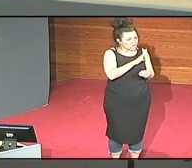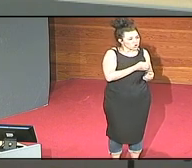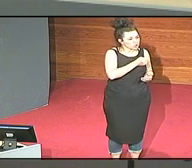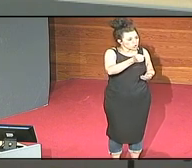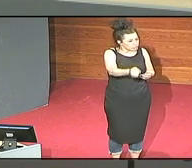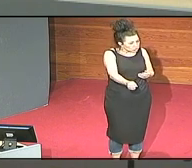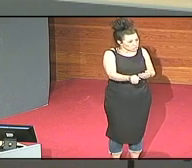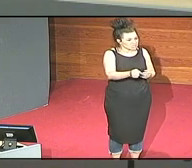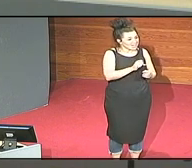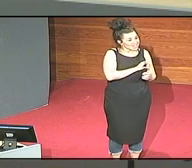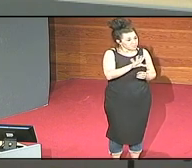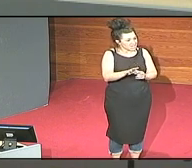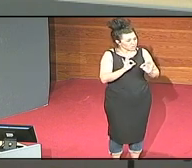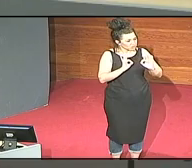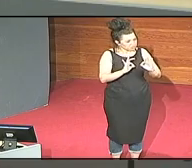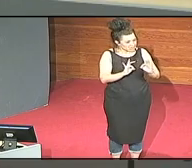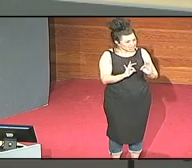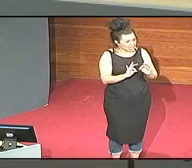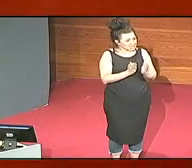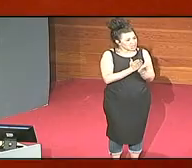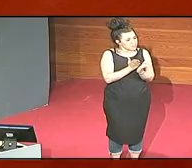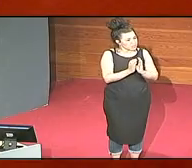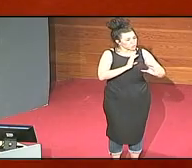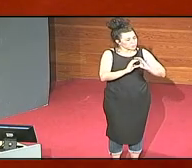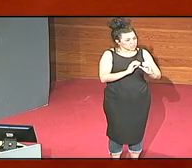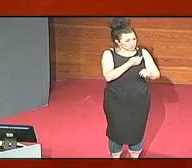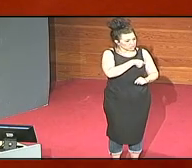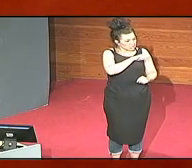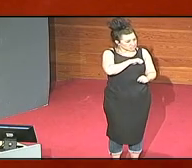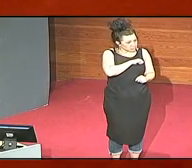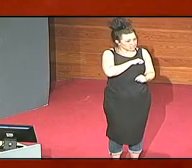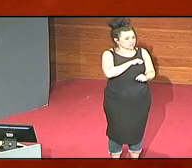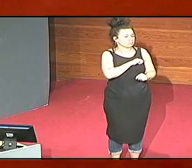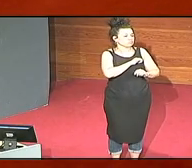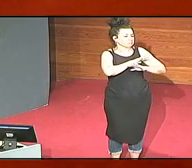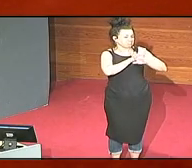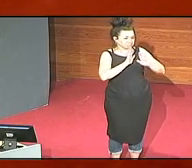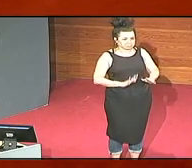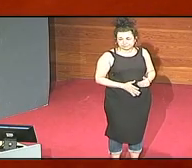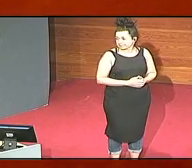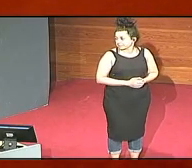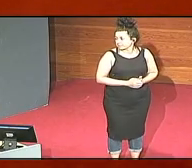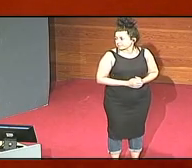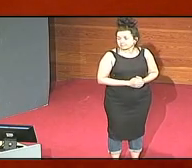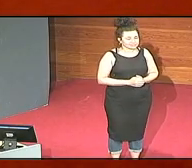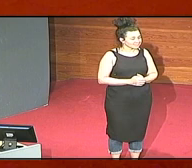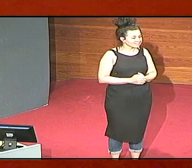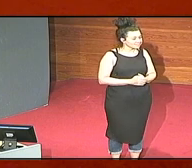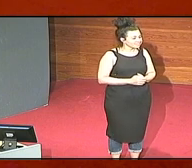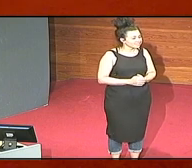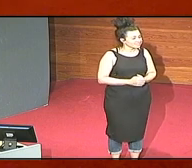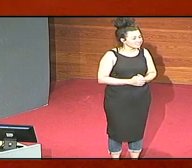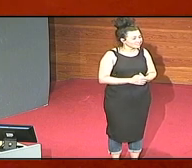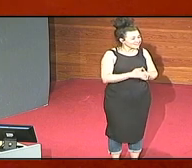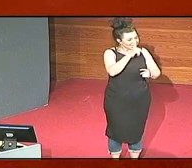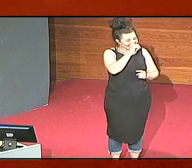español y en 2018 del european press price y del premio gabriel garcía márquez menor a tu aldea